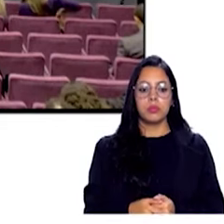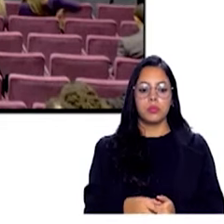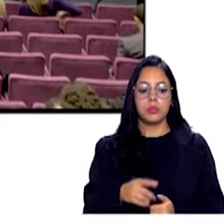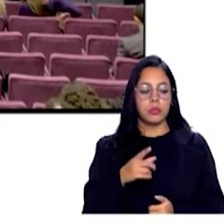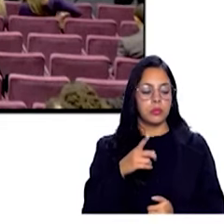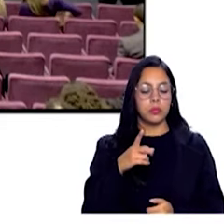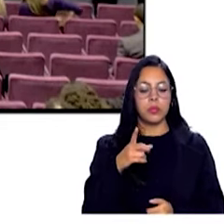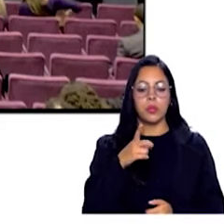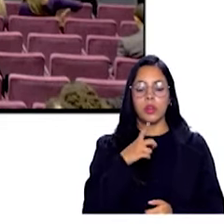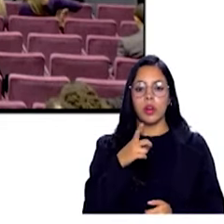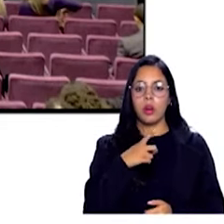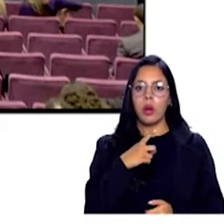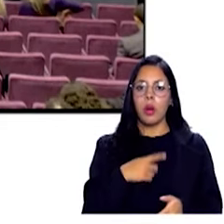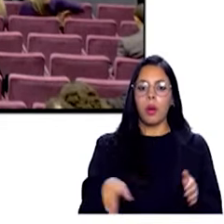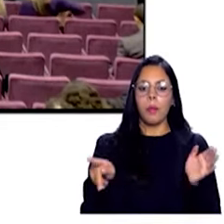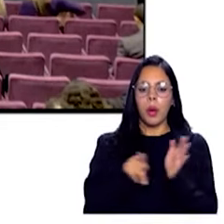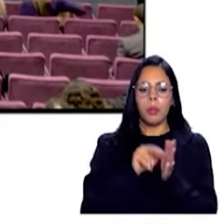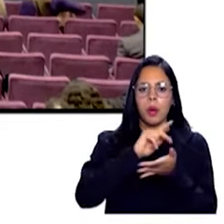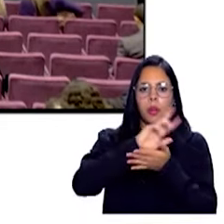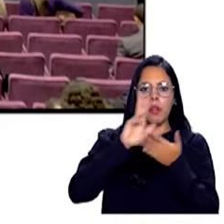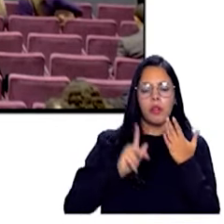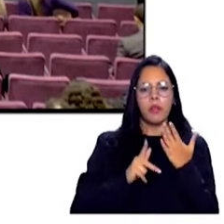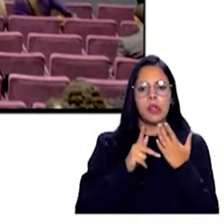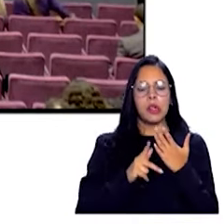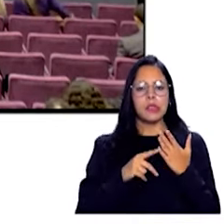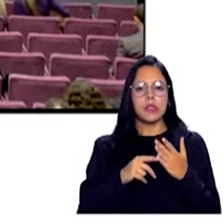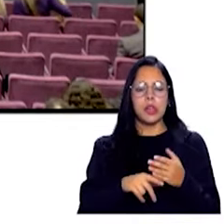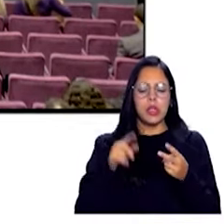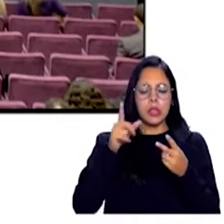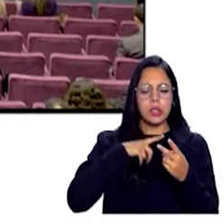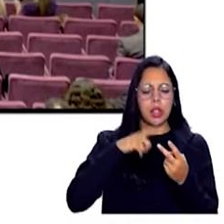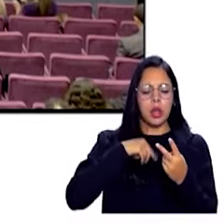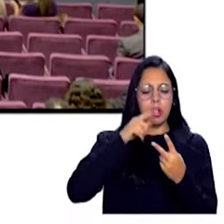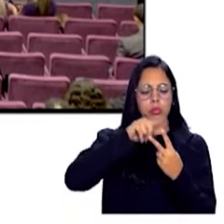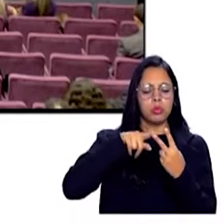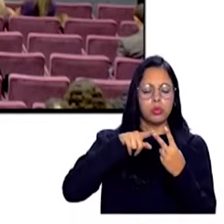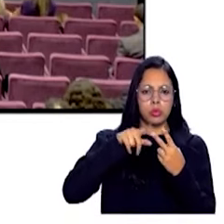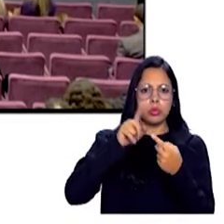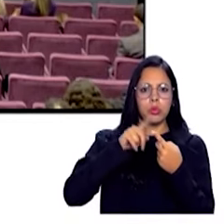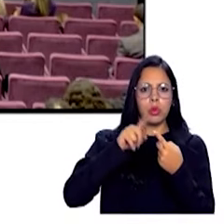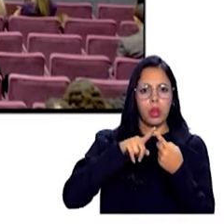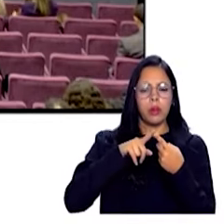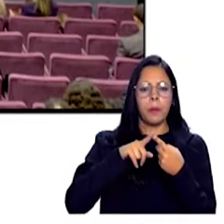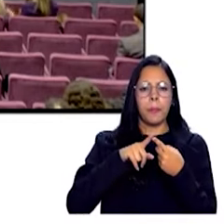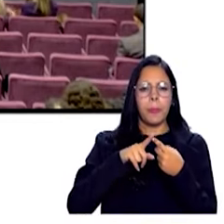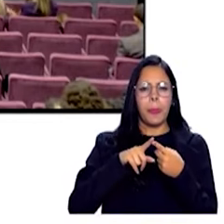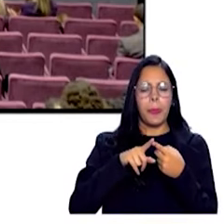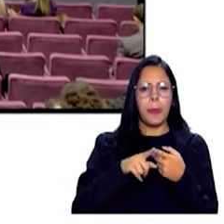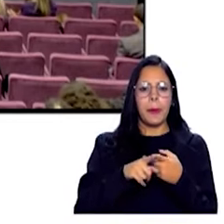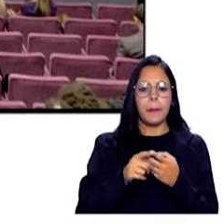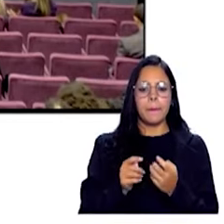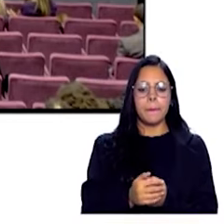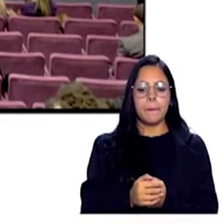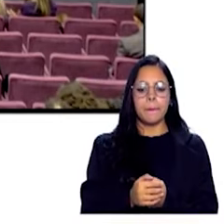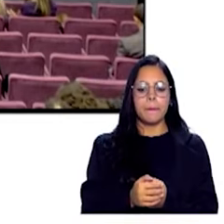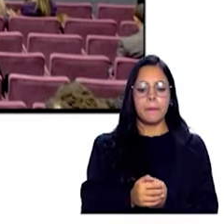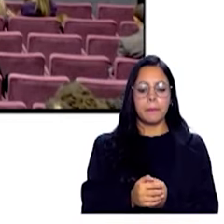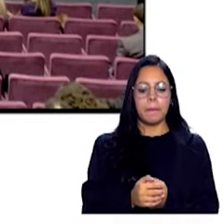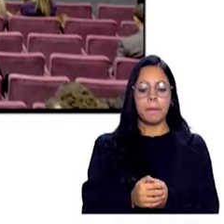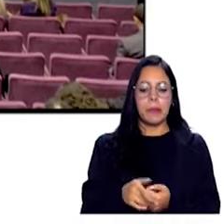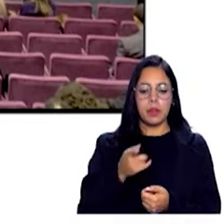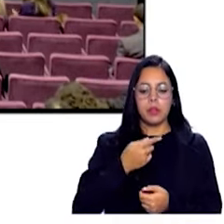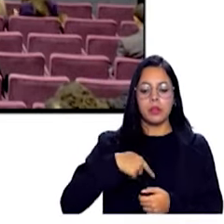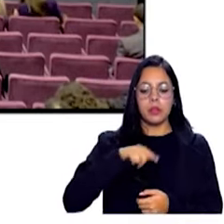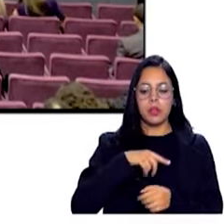Doble situación por una parte necesidad de Que seamos autenticamente el vérti de cada una de Las